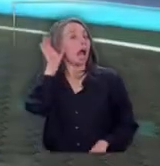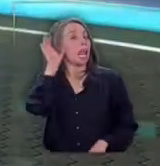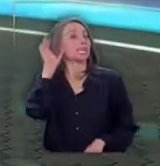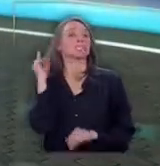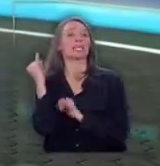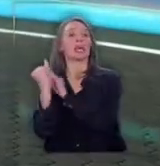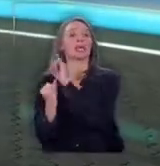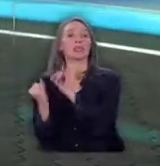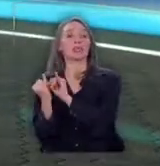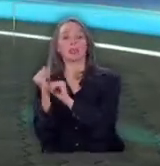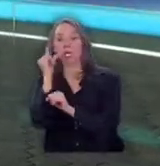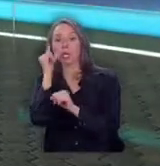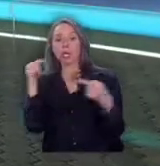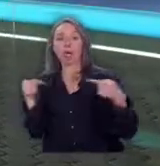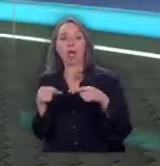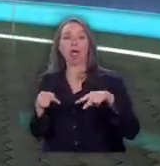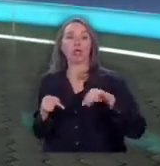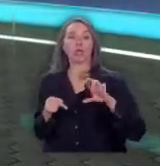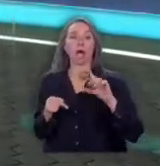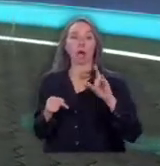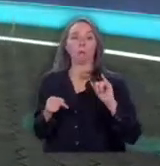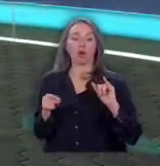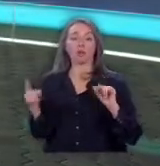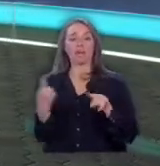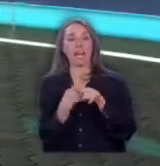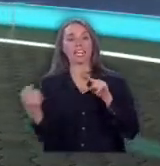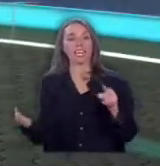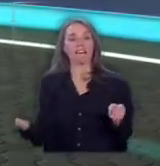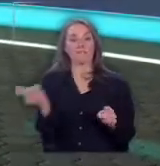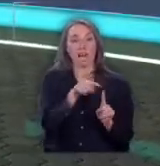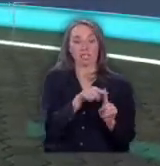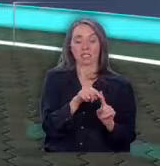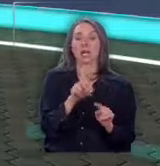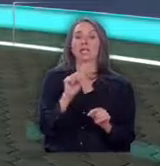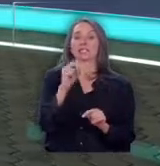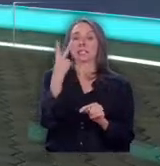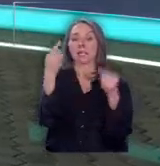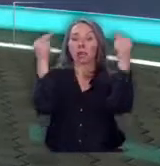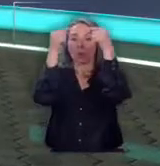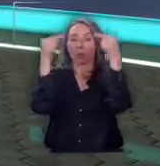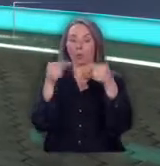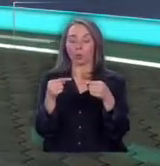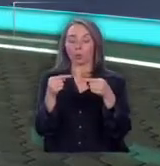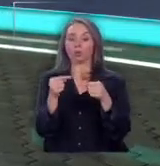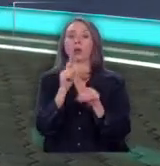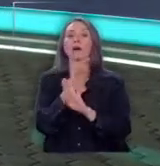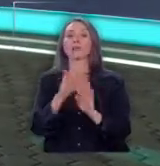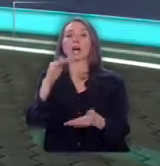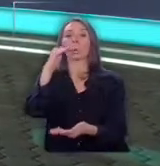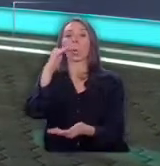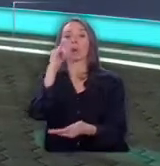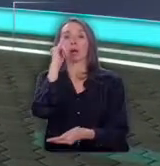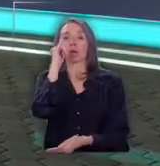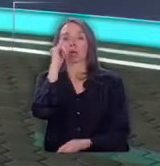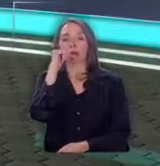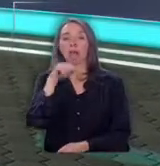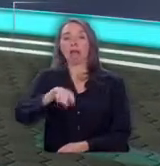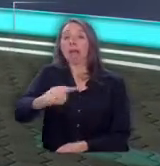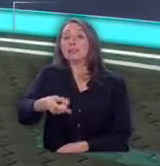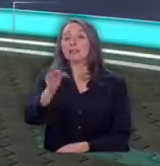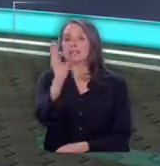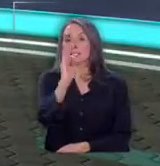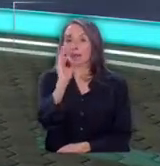Milán van a enfrentar al Napoli por duelo de revancha segundo partido semifinal de la Copa Italia este día